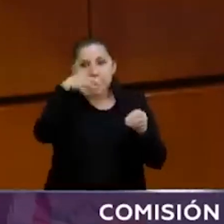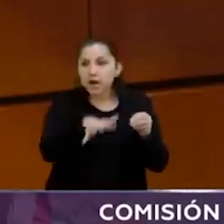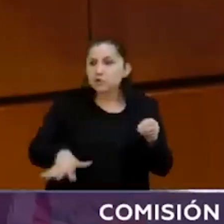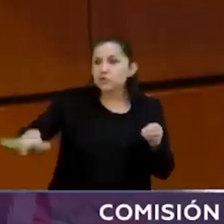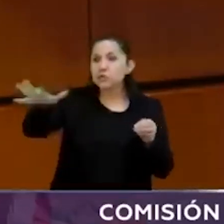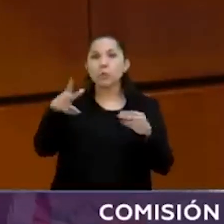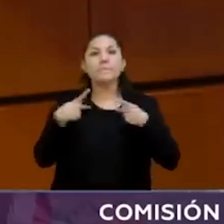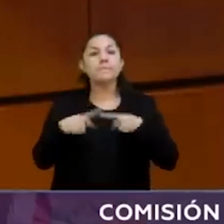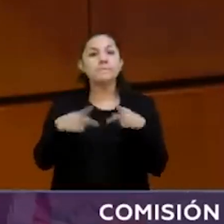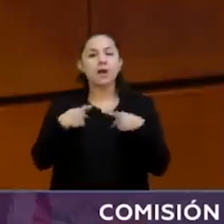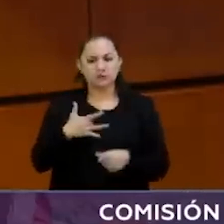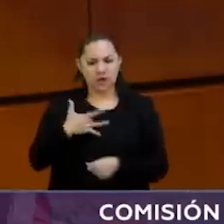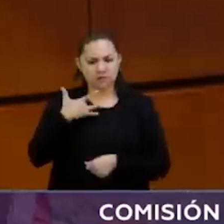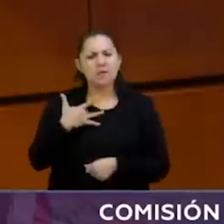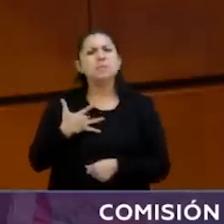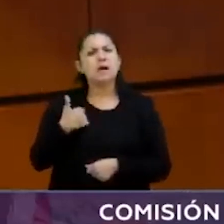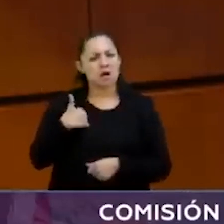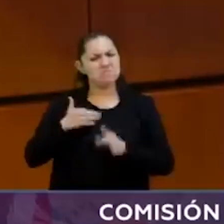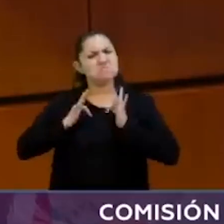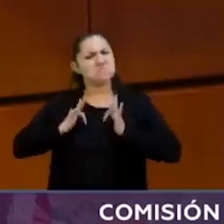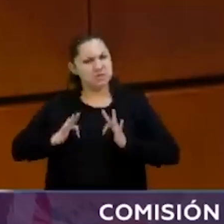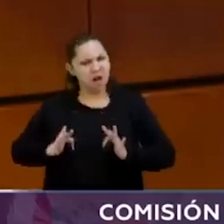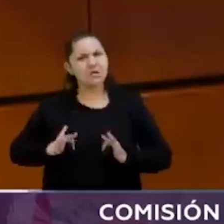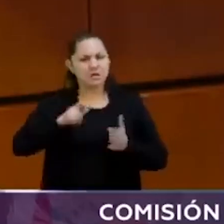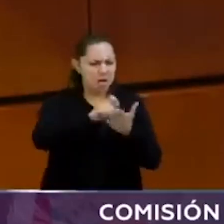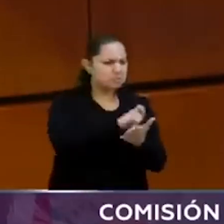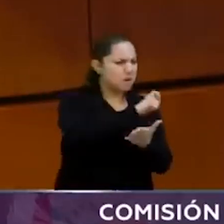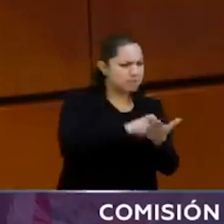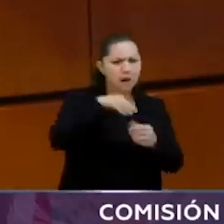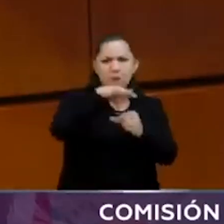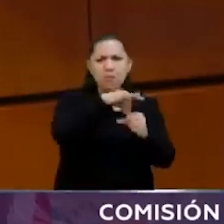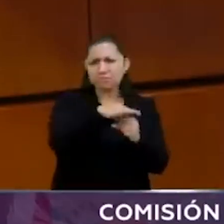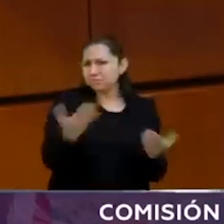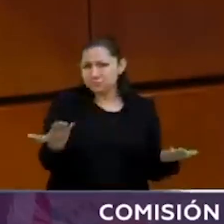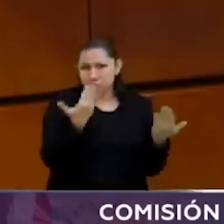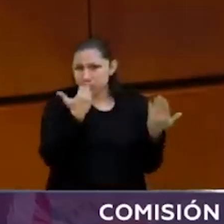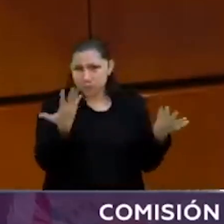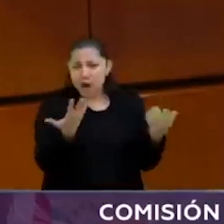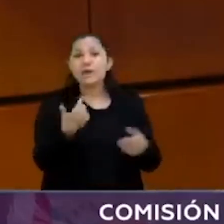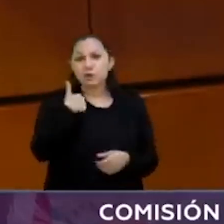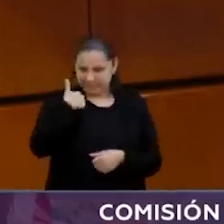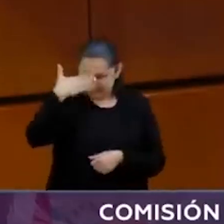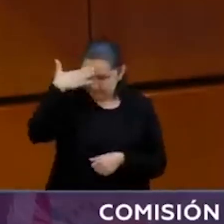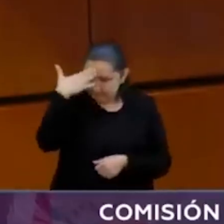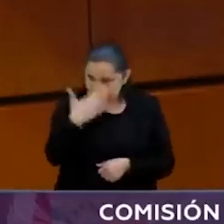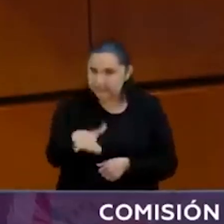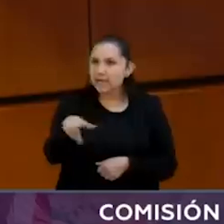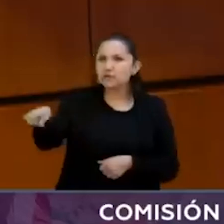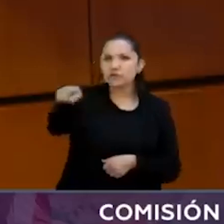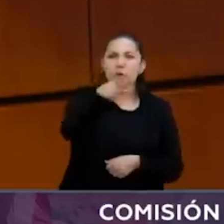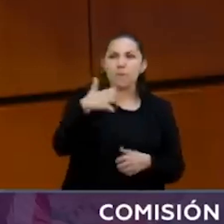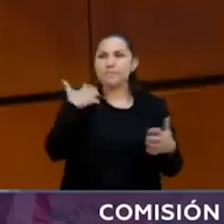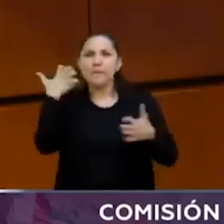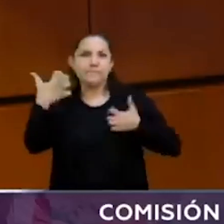pan y entiendo que aquí se caldean los ánimos y todo lo digo con mucho respeto compañero diputado lo